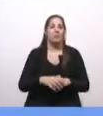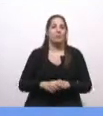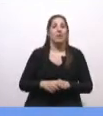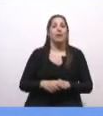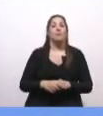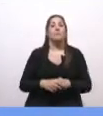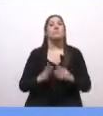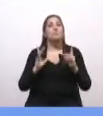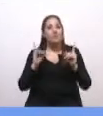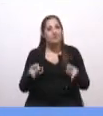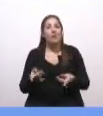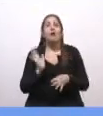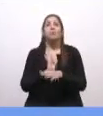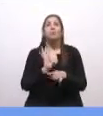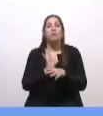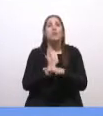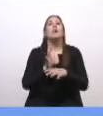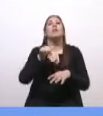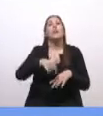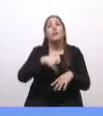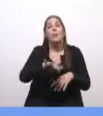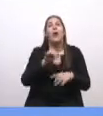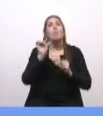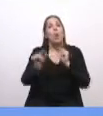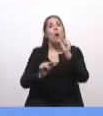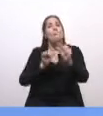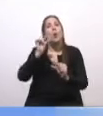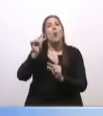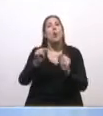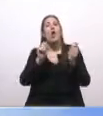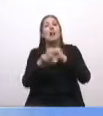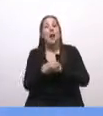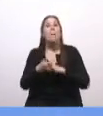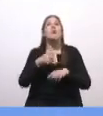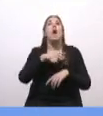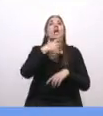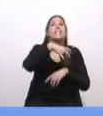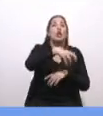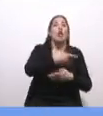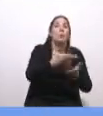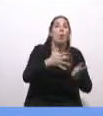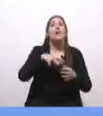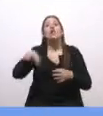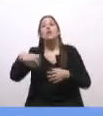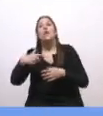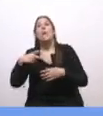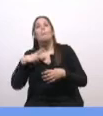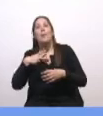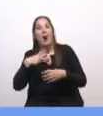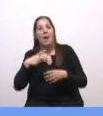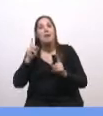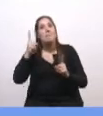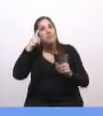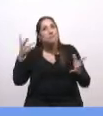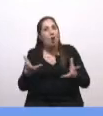así que también es como vamos cambiando de a poco entre el sector público y el sector privado impulsando esto he tenido la